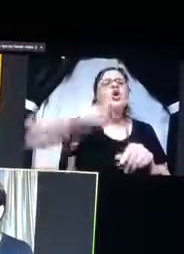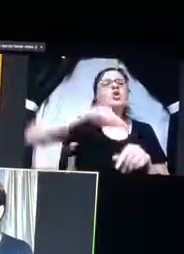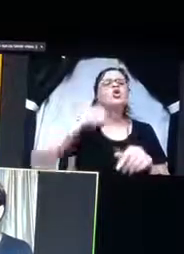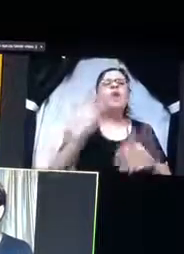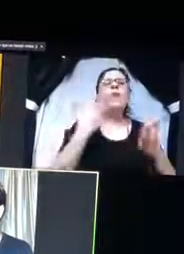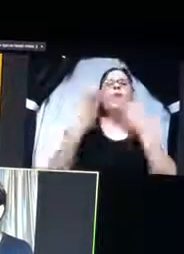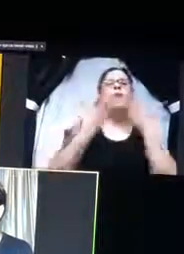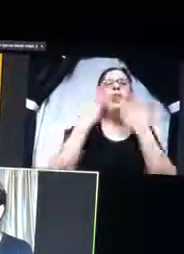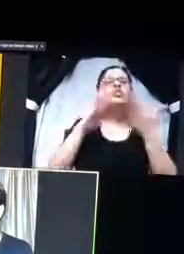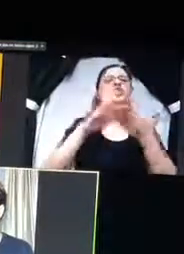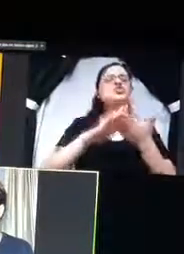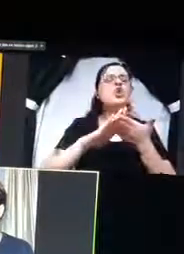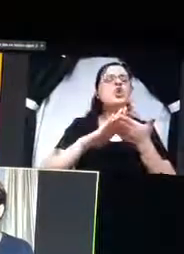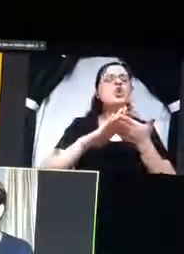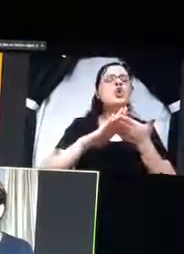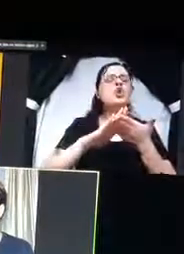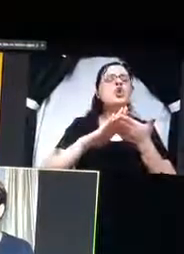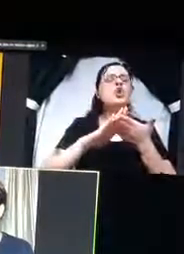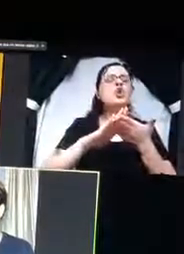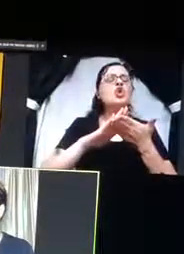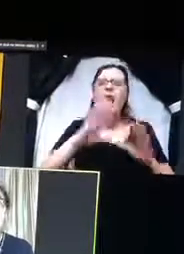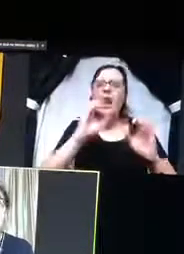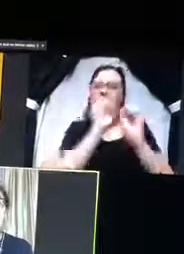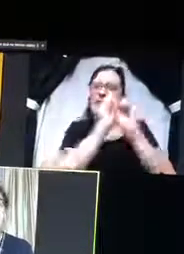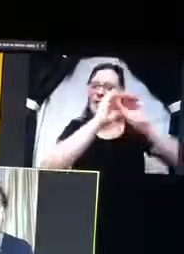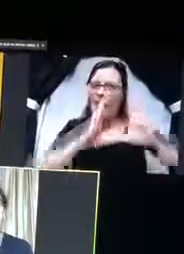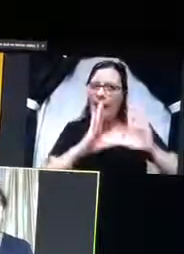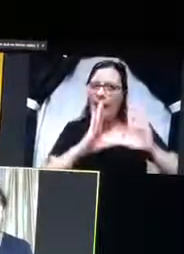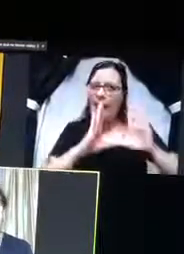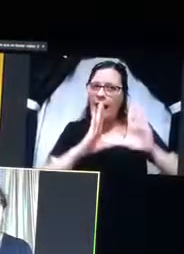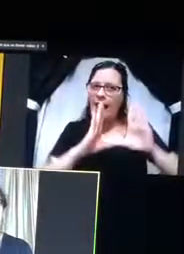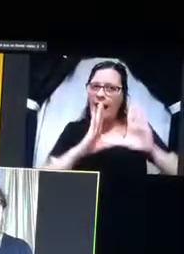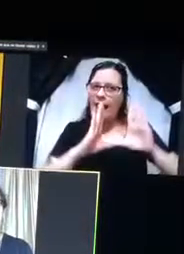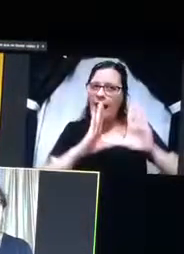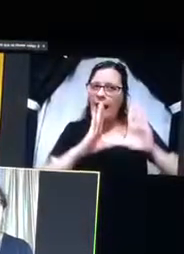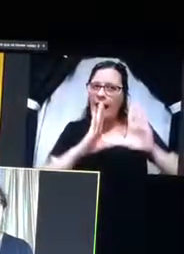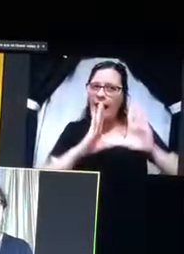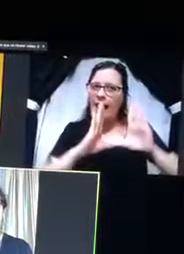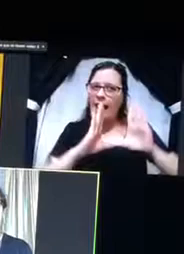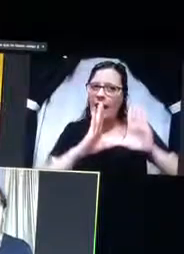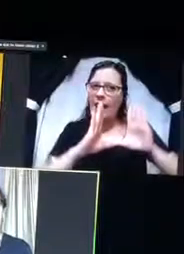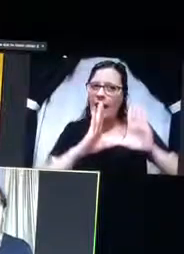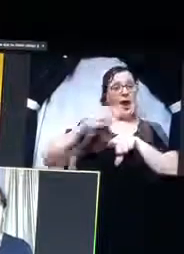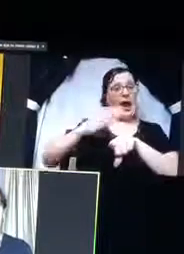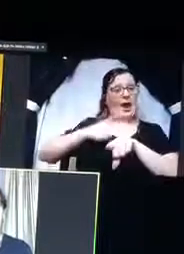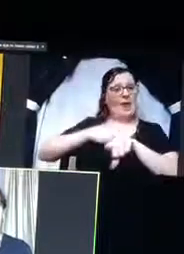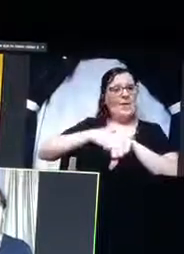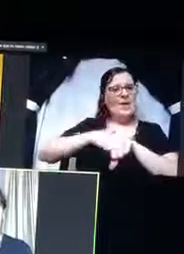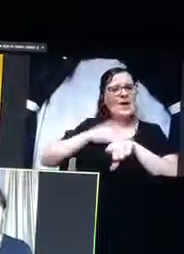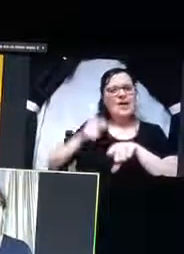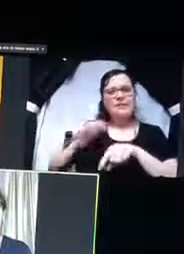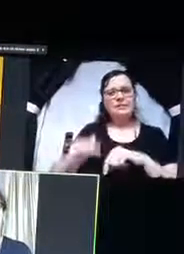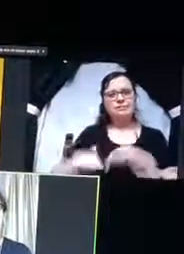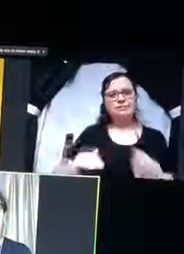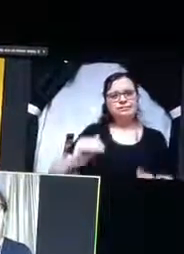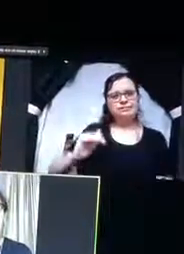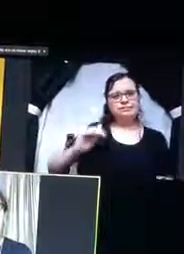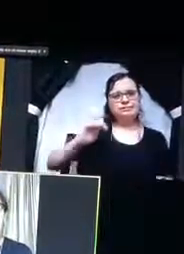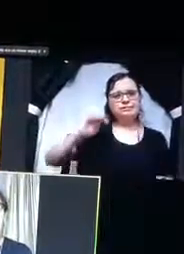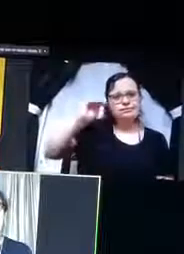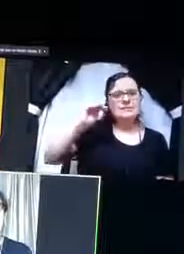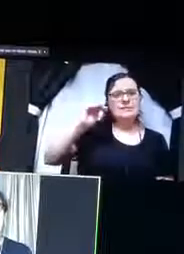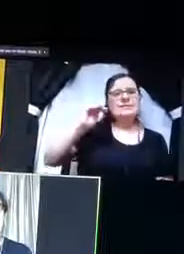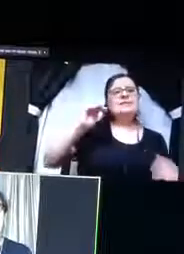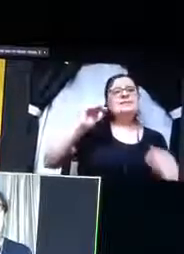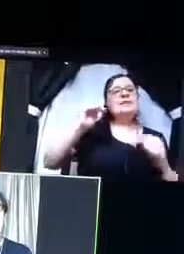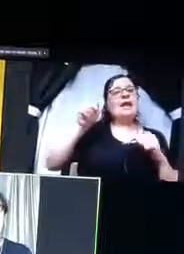precisamente de la comprensión en sí, ¿no? Si bien, bueno, digamos, Melody cuando ella fue creciendo, todo lo que eran estas habilidades de